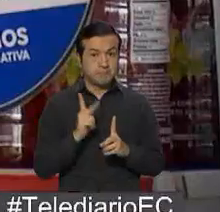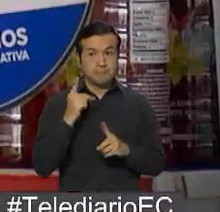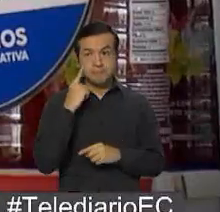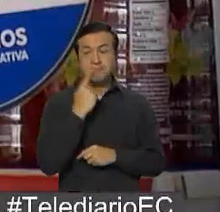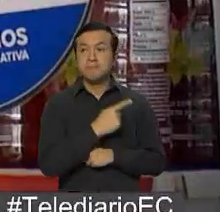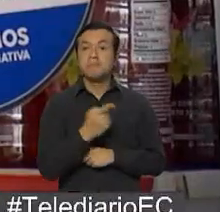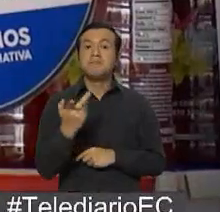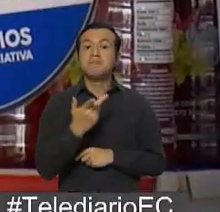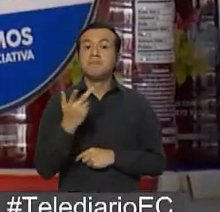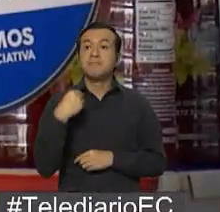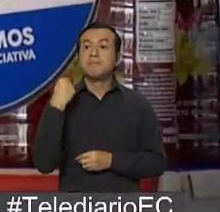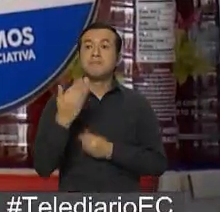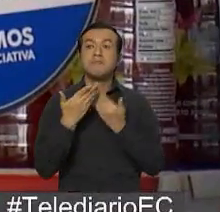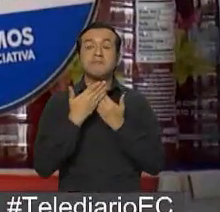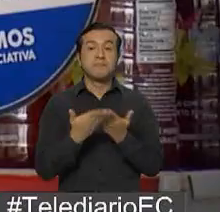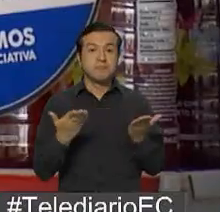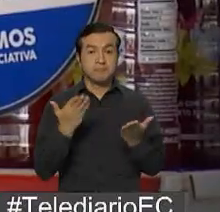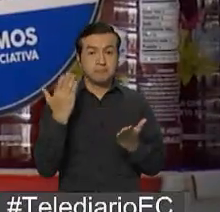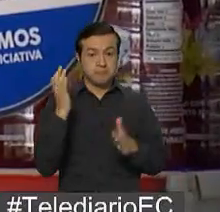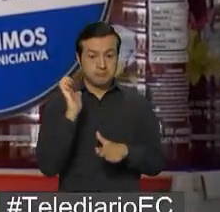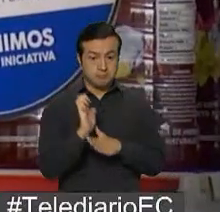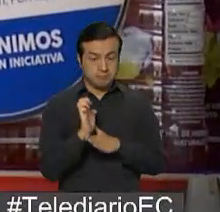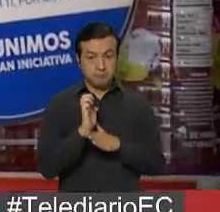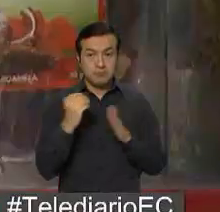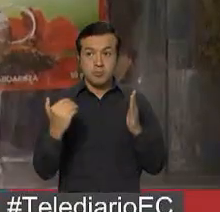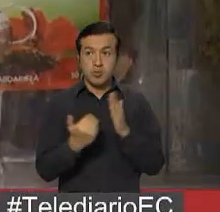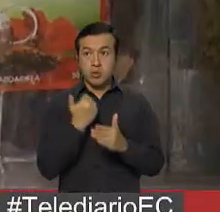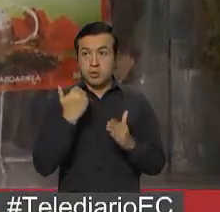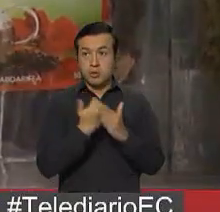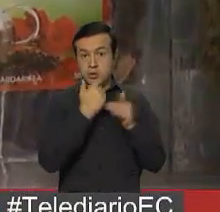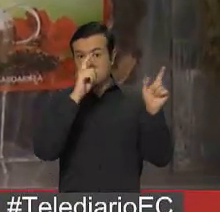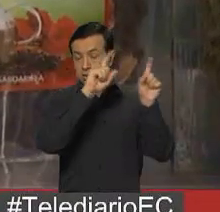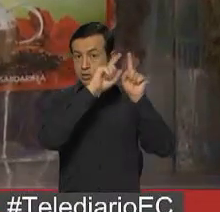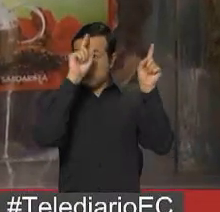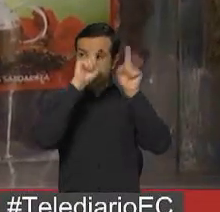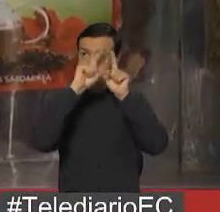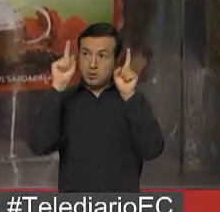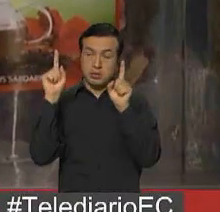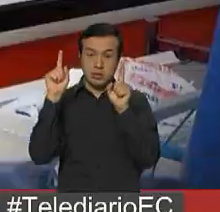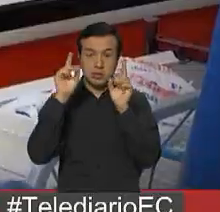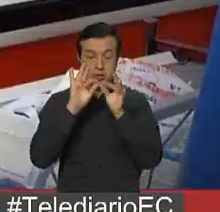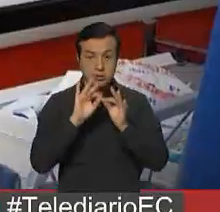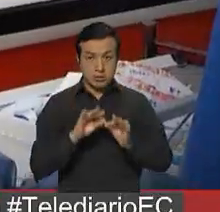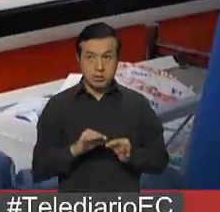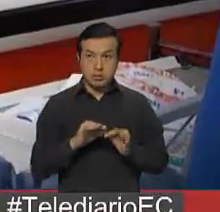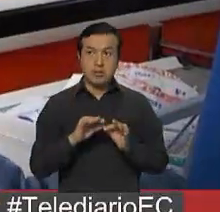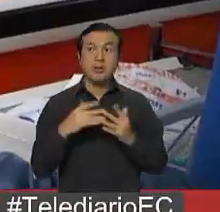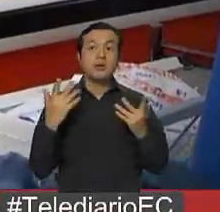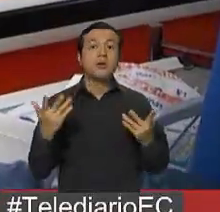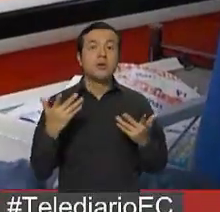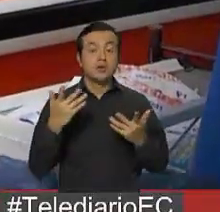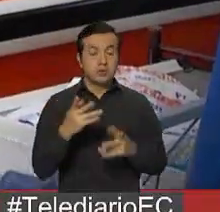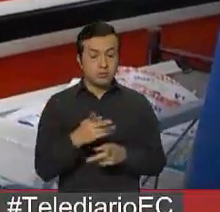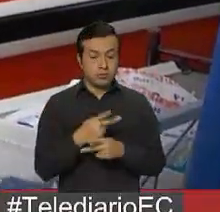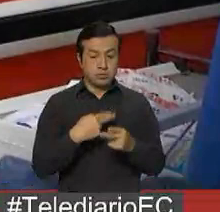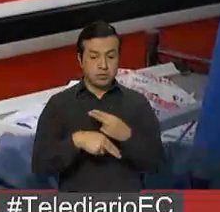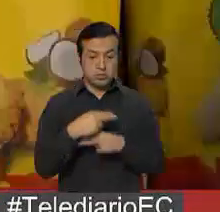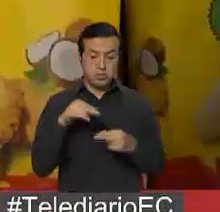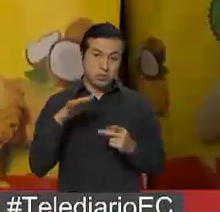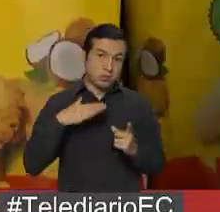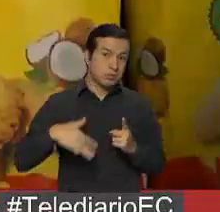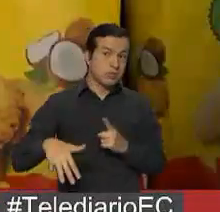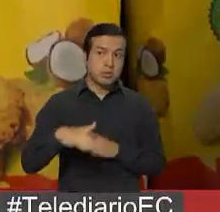es introducir productos ecuatorianos de nuevos proveedores mipymes y artesanos a las grandes cadenas de comercialización